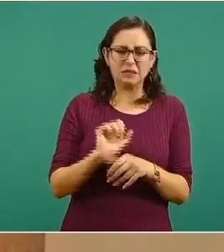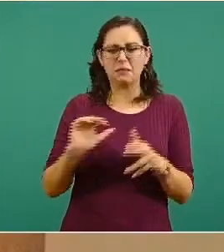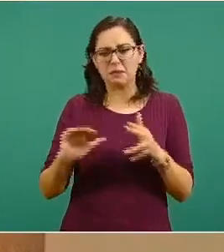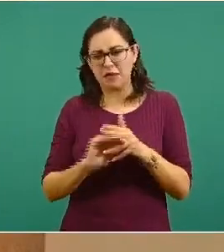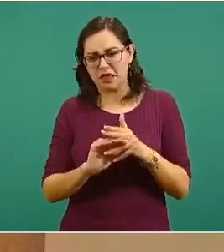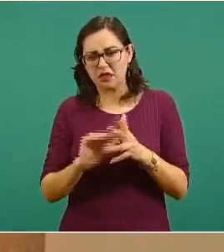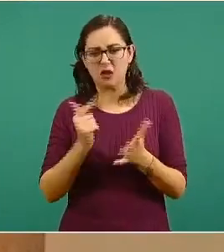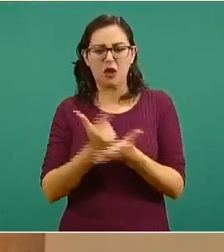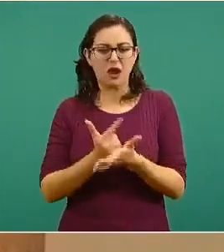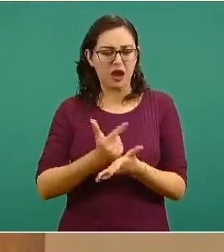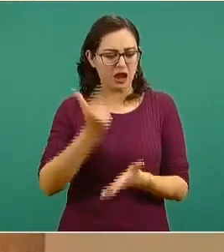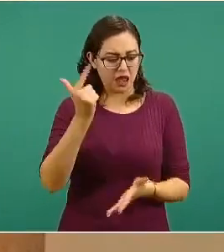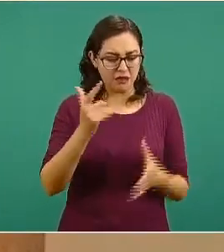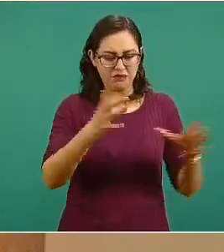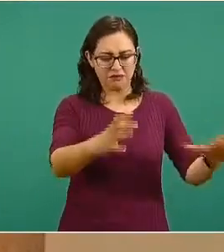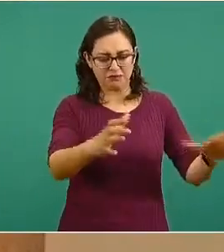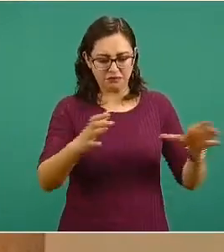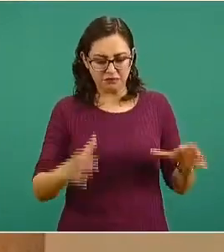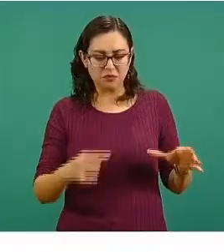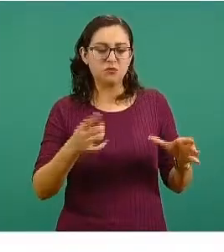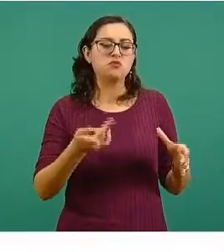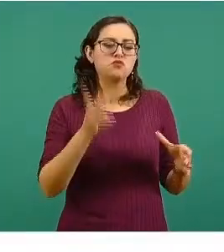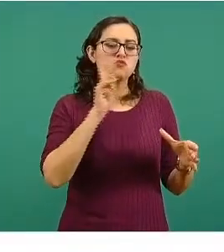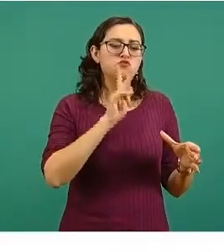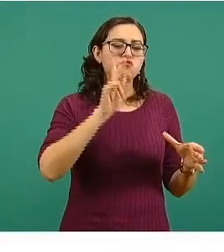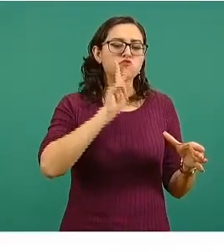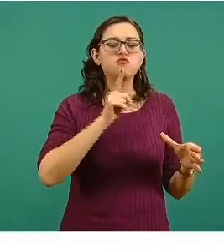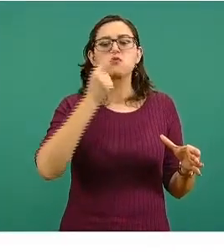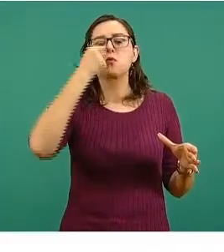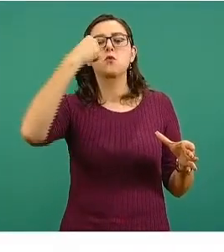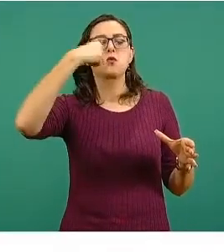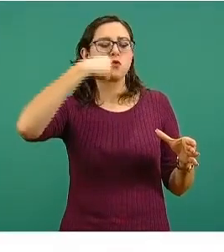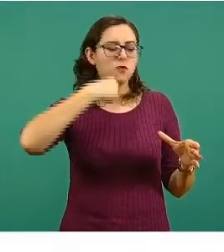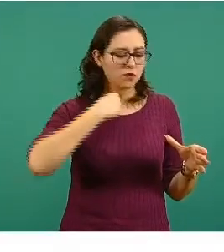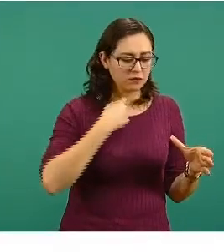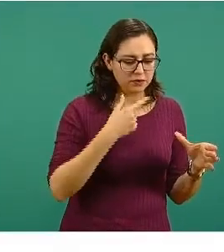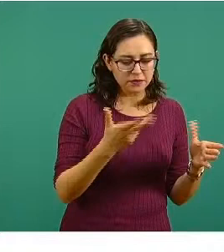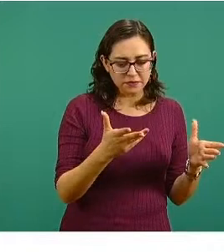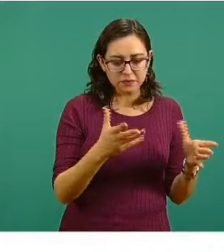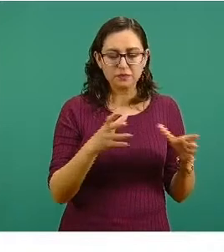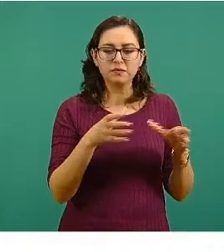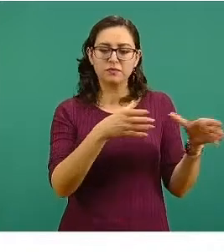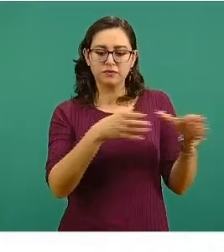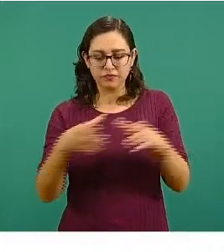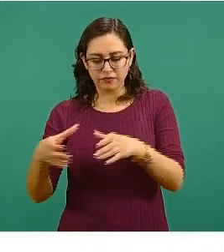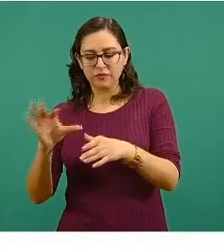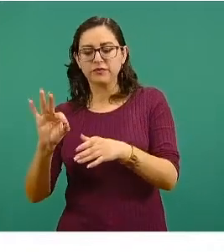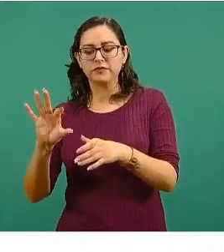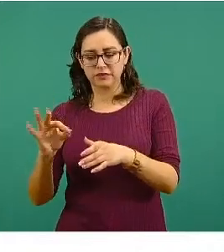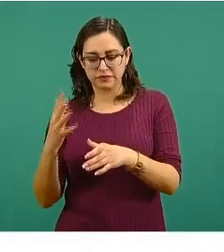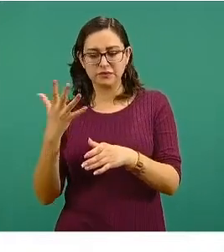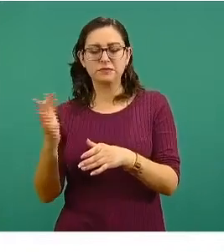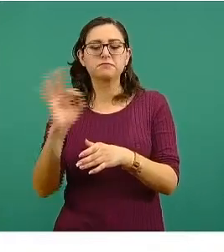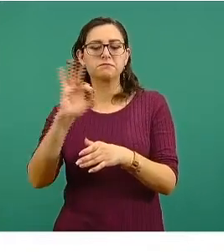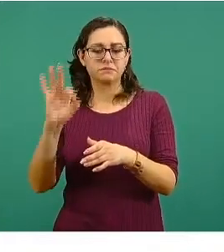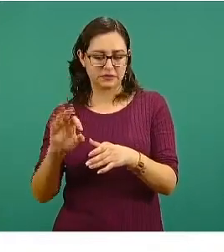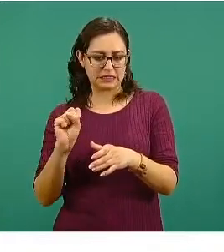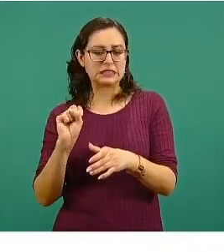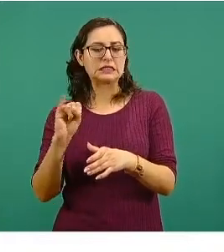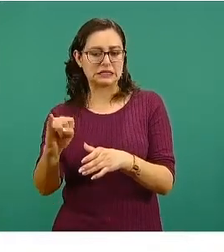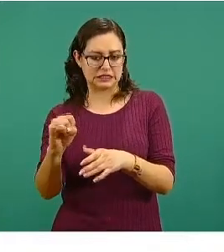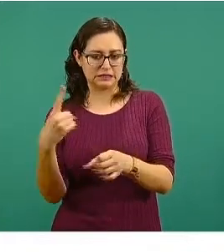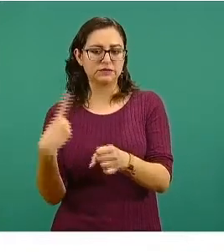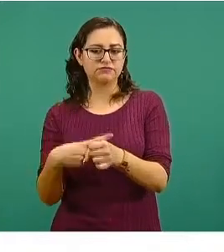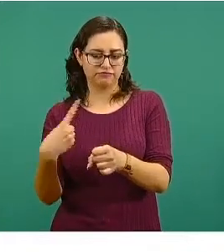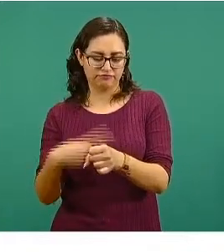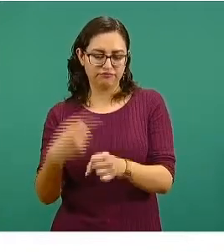el 45% es positiva a el virus SARS-CoV-2. Esta positividad cambia